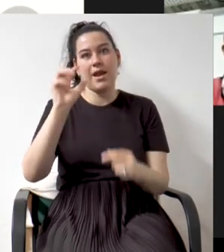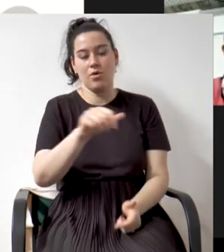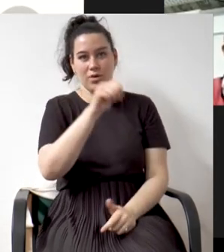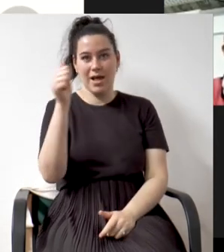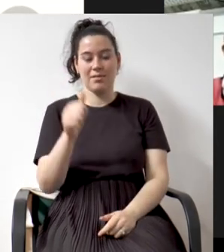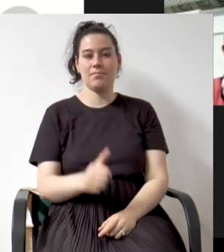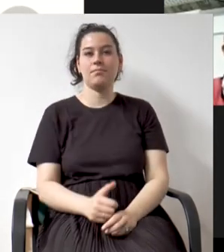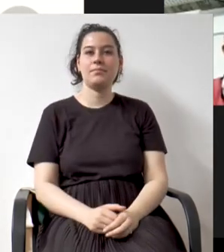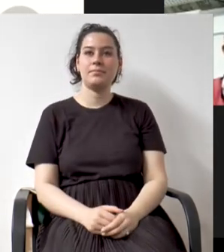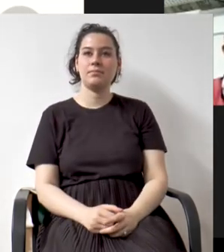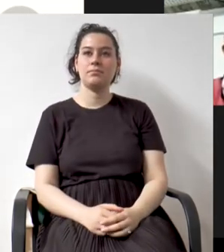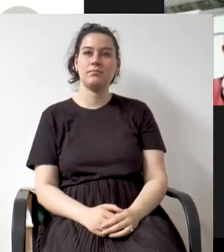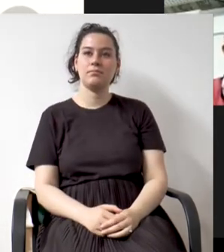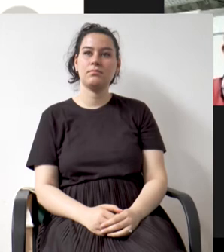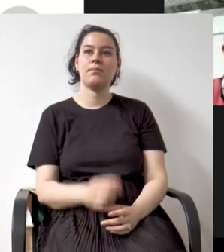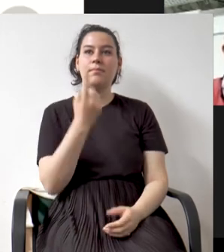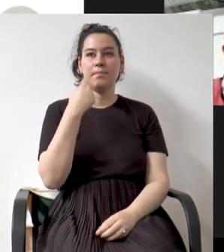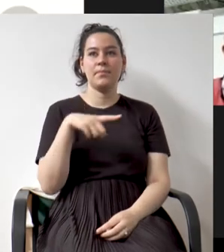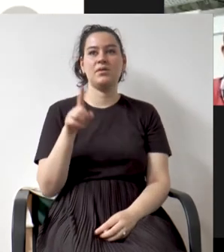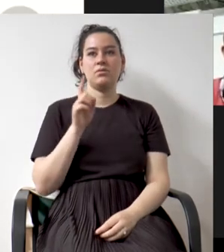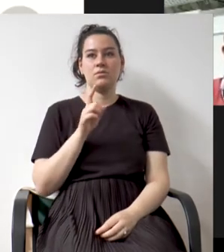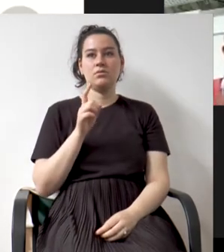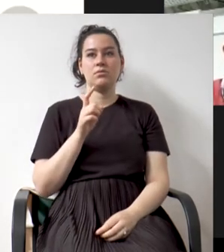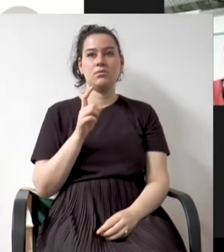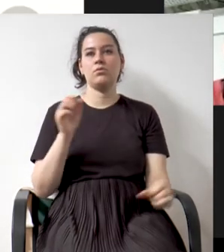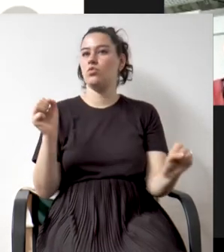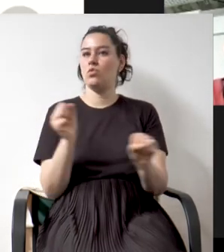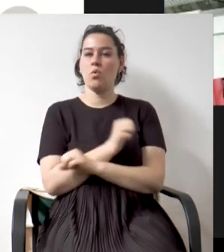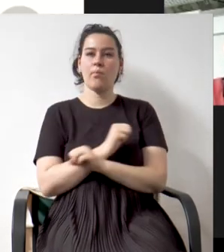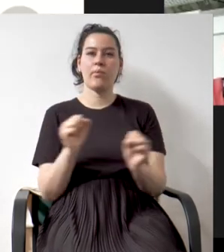lograrlo. Pero no puedo